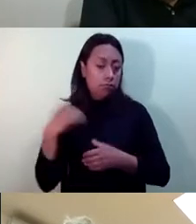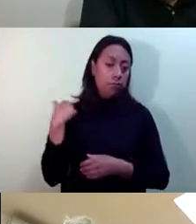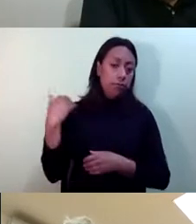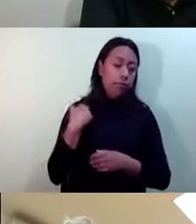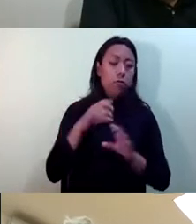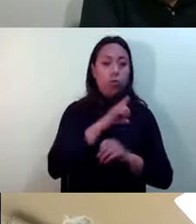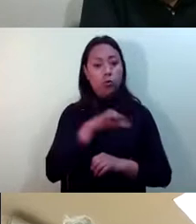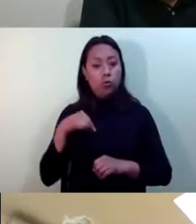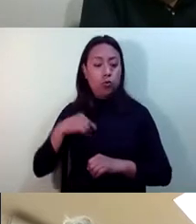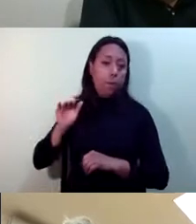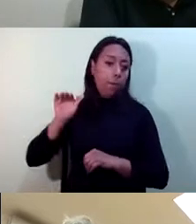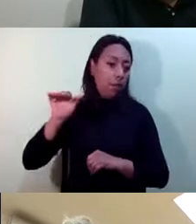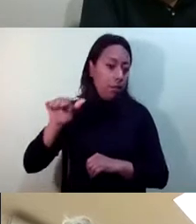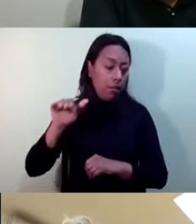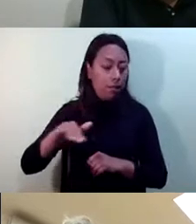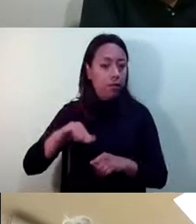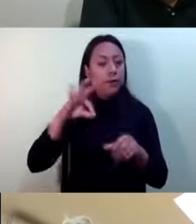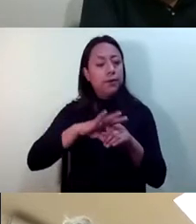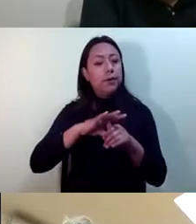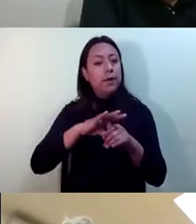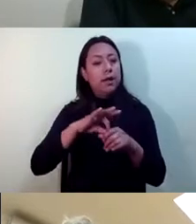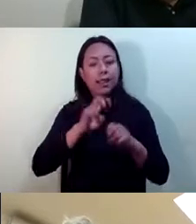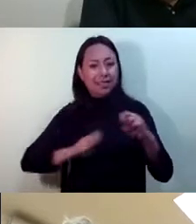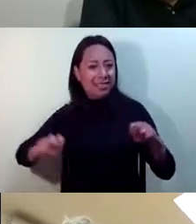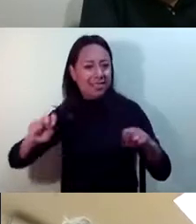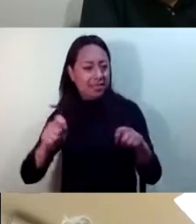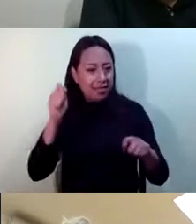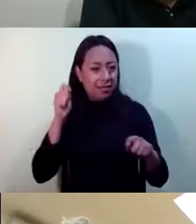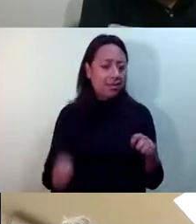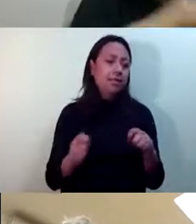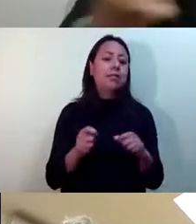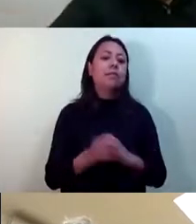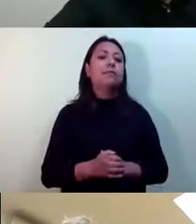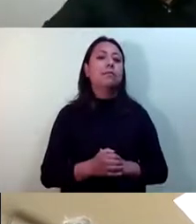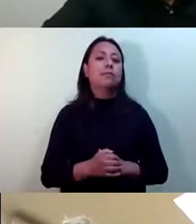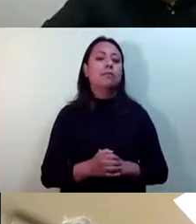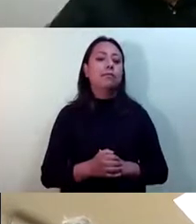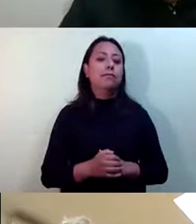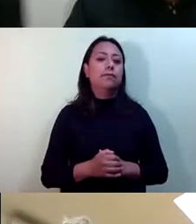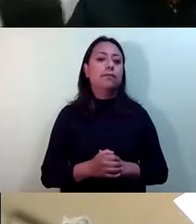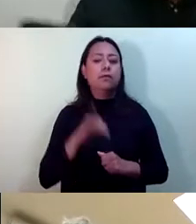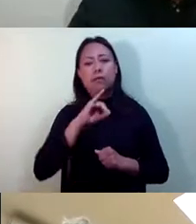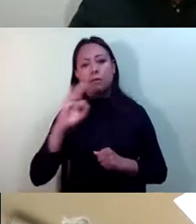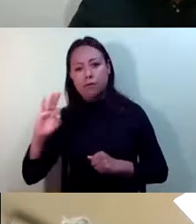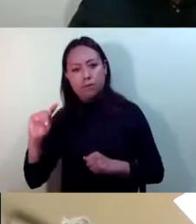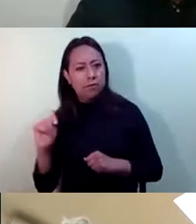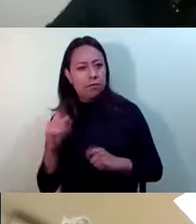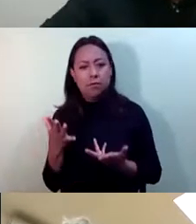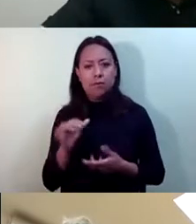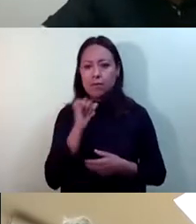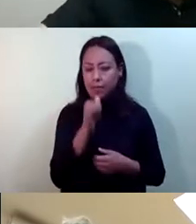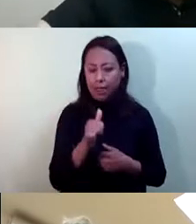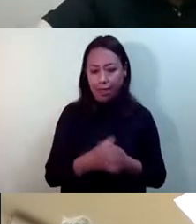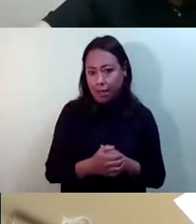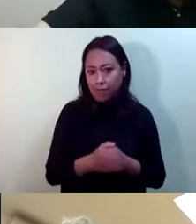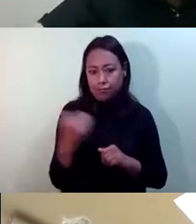del Tribunal Electoral para alguna solicitud de información o intercambio de puntos de vista. Por